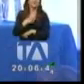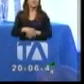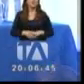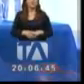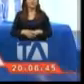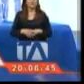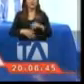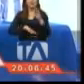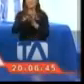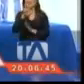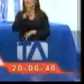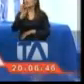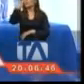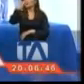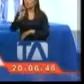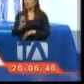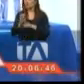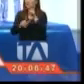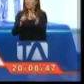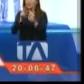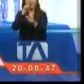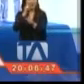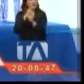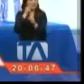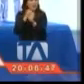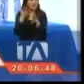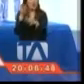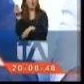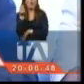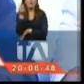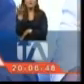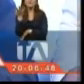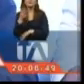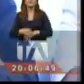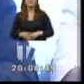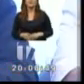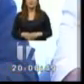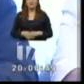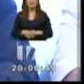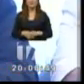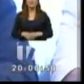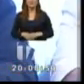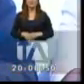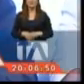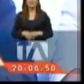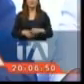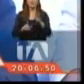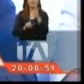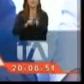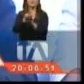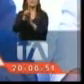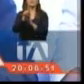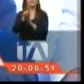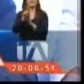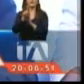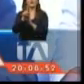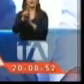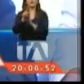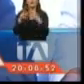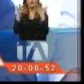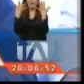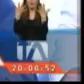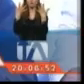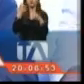más del 50% de los desempleados en Ecuador son jóvenes. Uno de los puntales de desarrollo es la mano de obra